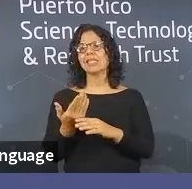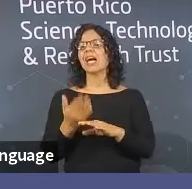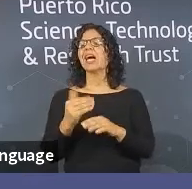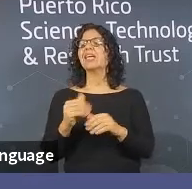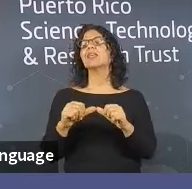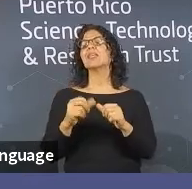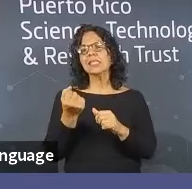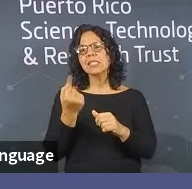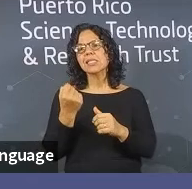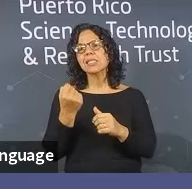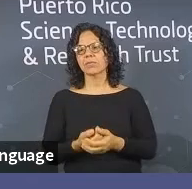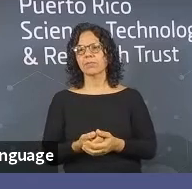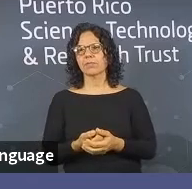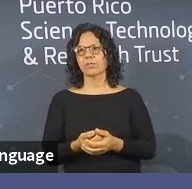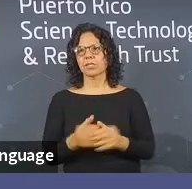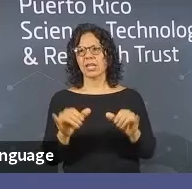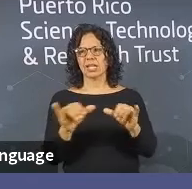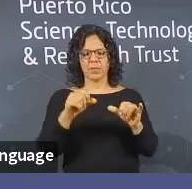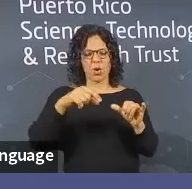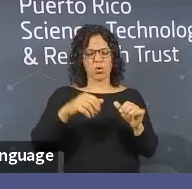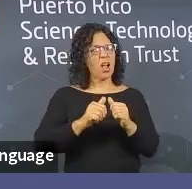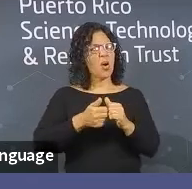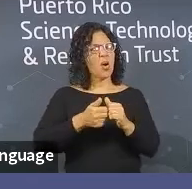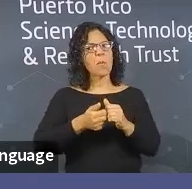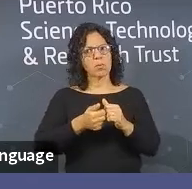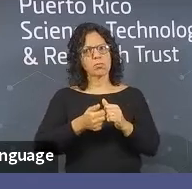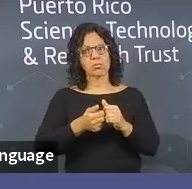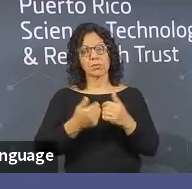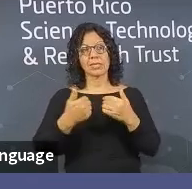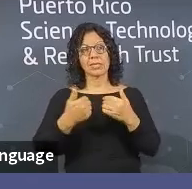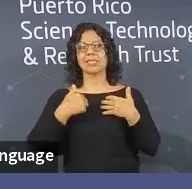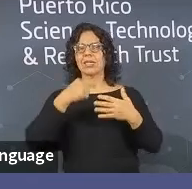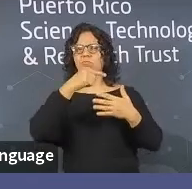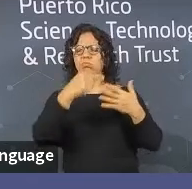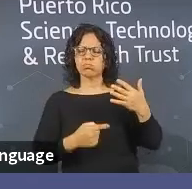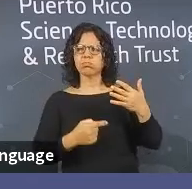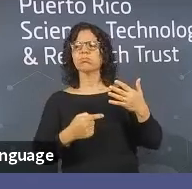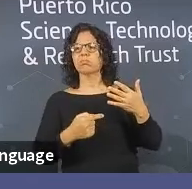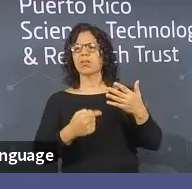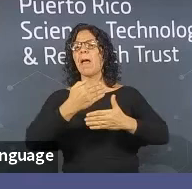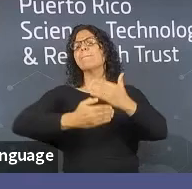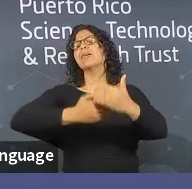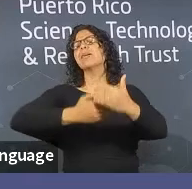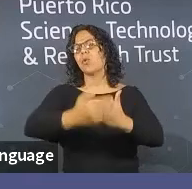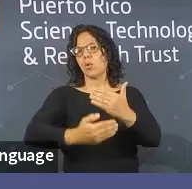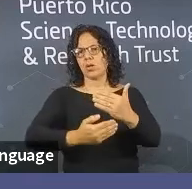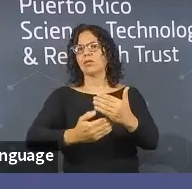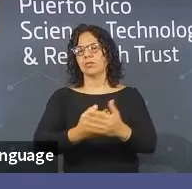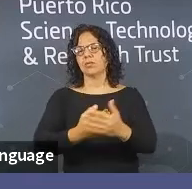pasos. ¿Cómo tomamos los tamaños de gotas? Pues hay una infinidad de metodologías. Aquí